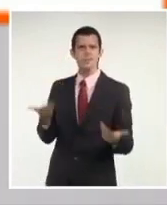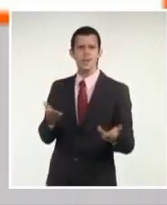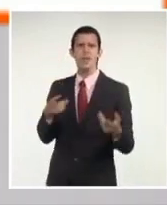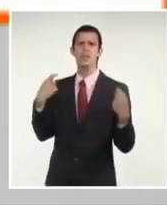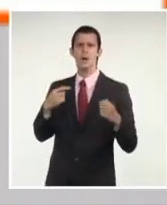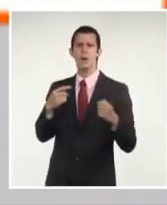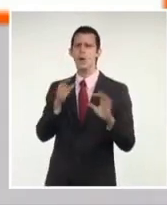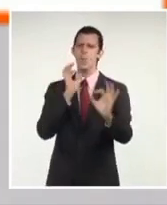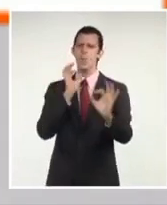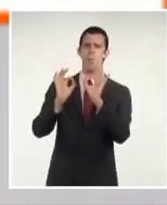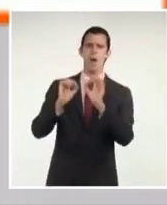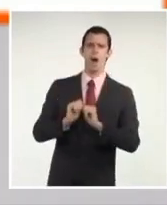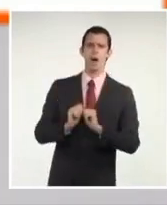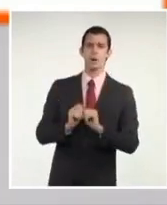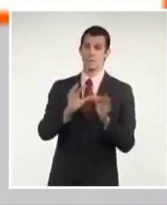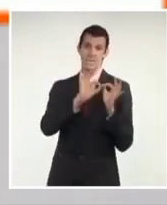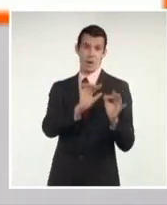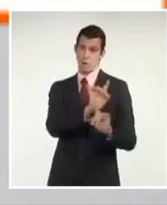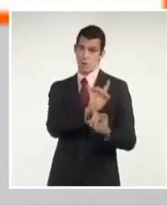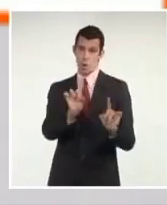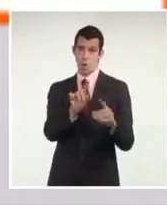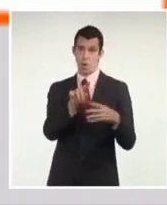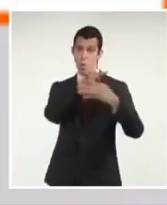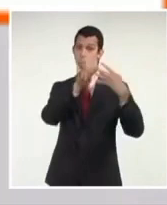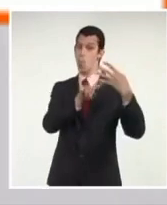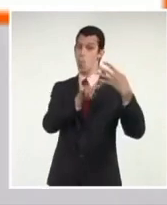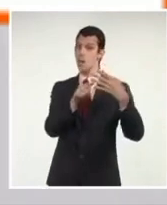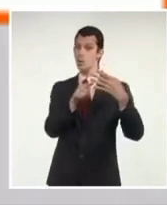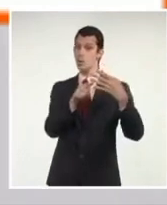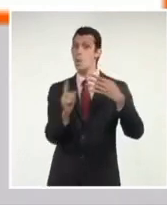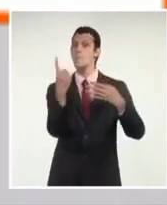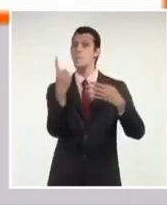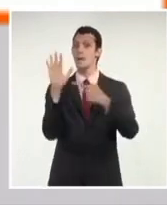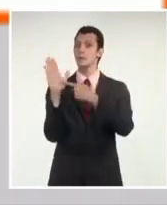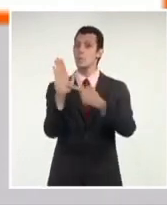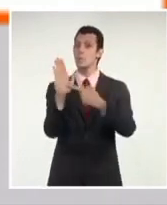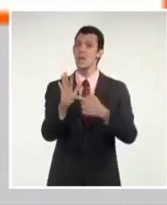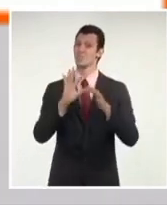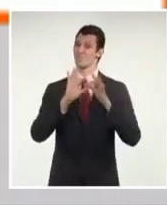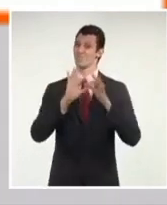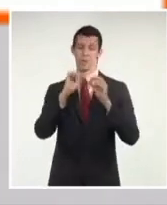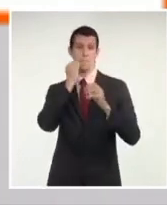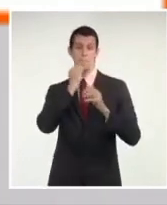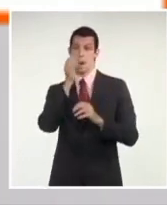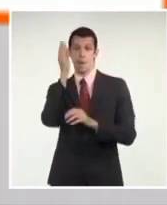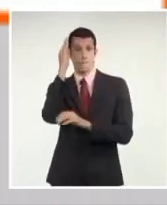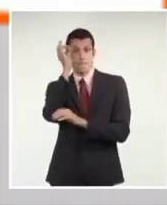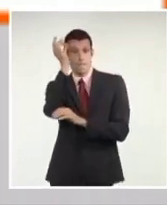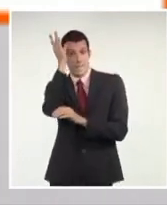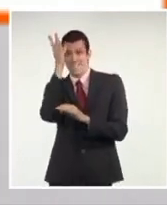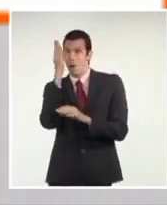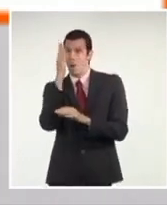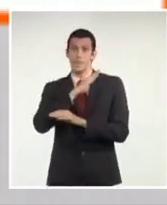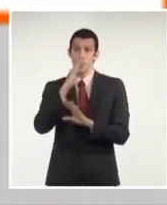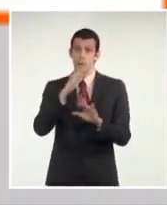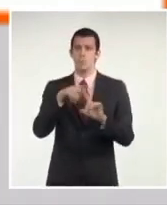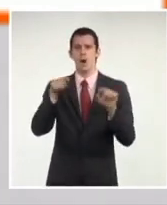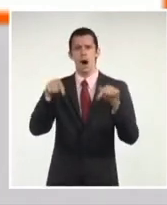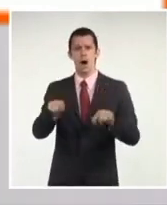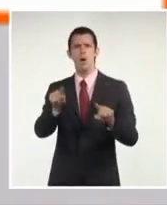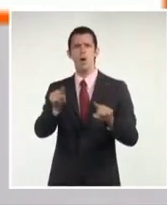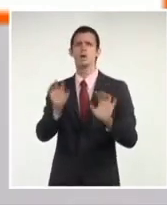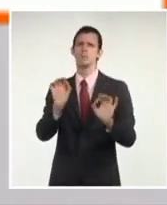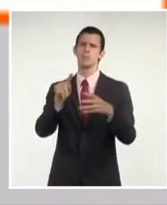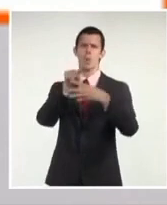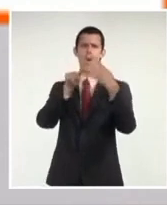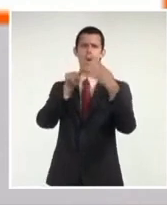se han asociado a una mayor transmisión, etcétera, etcétera. No necesariamente van a llegar a variantes de preocupación,